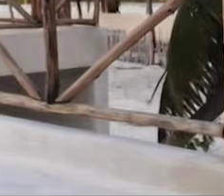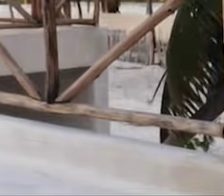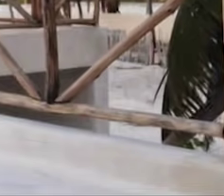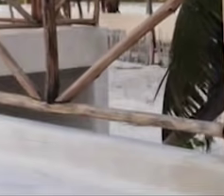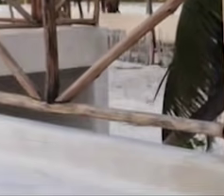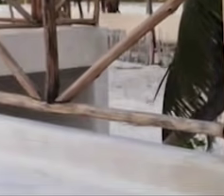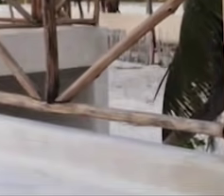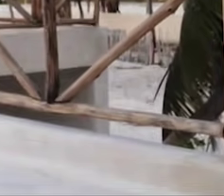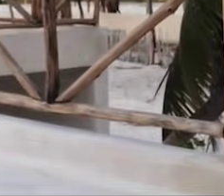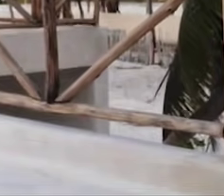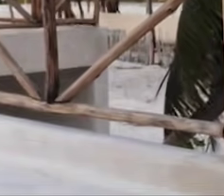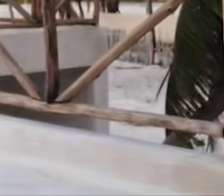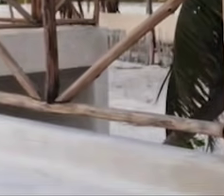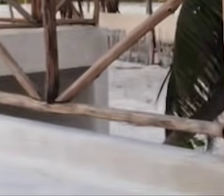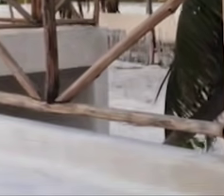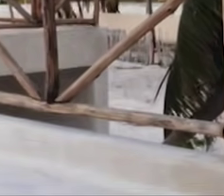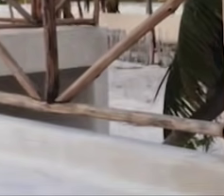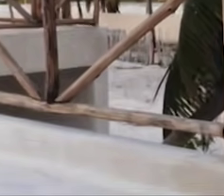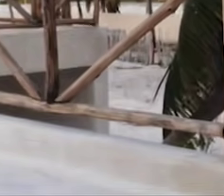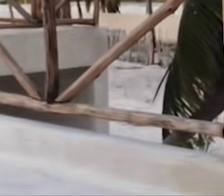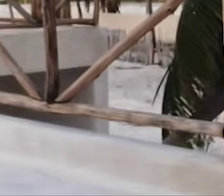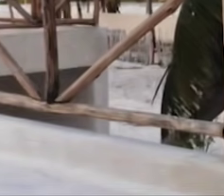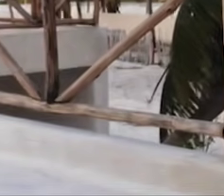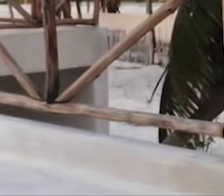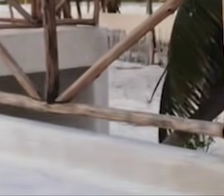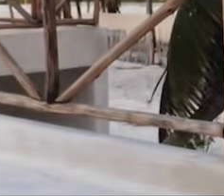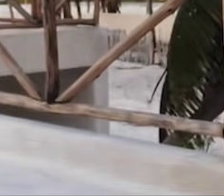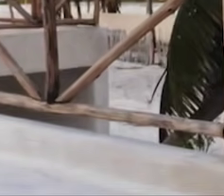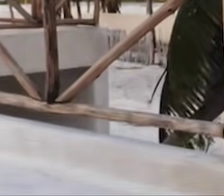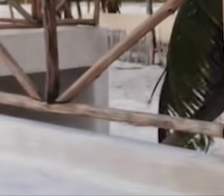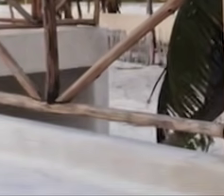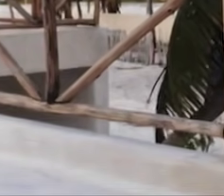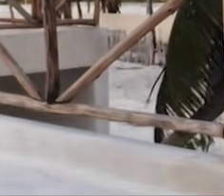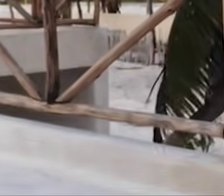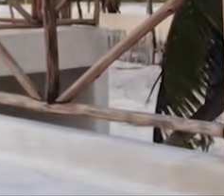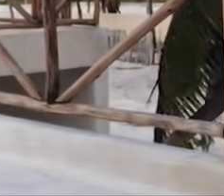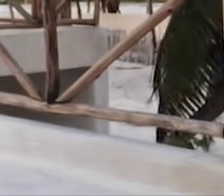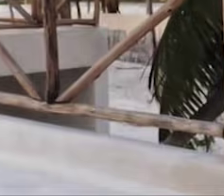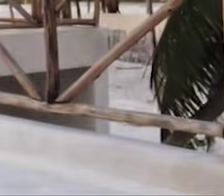Último ejercicio. Sentadilla, squats.